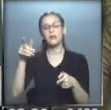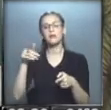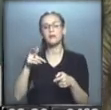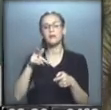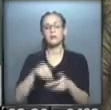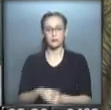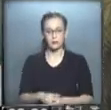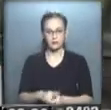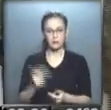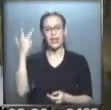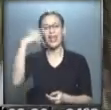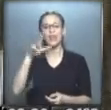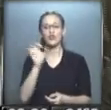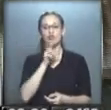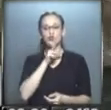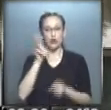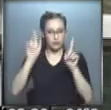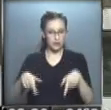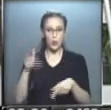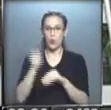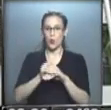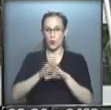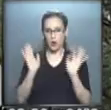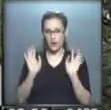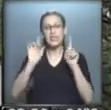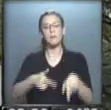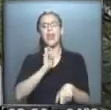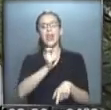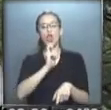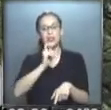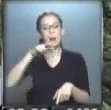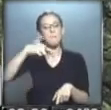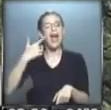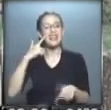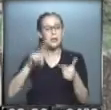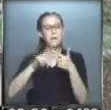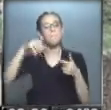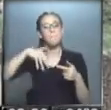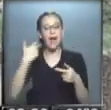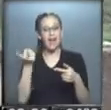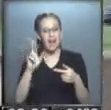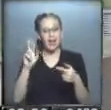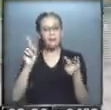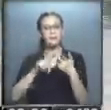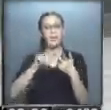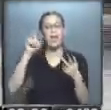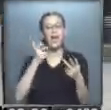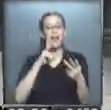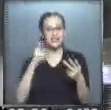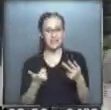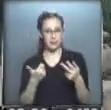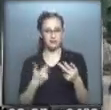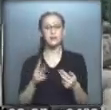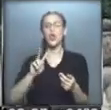Ceprin, Héctor Alderete, además de los periodistas Carlos Pañi, Edgar Manhart y Roberto García. Los